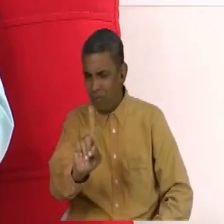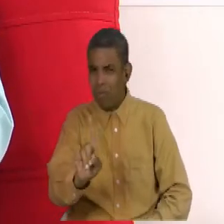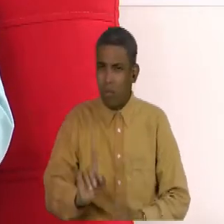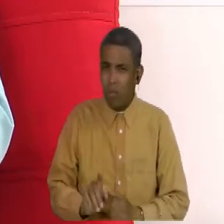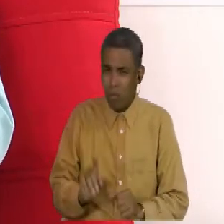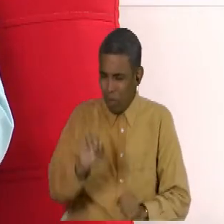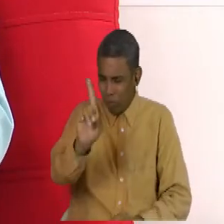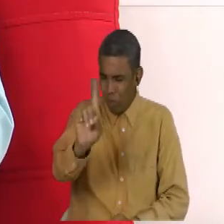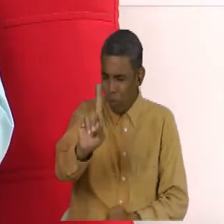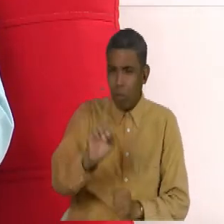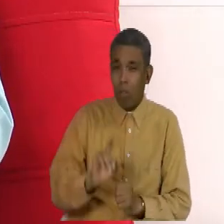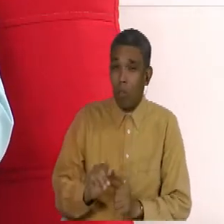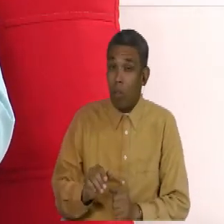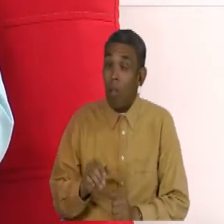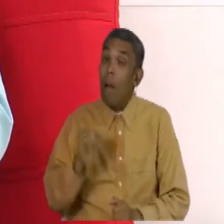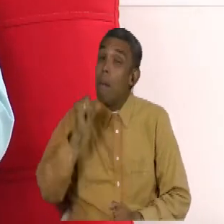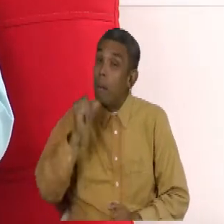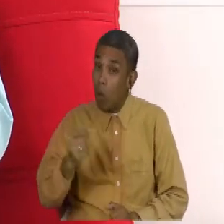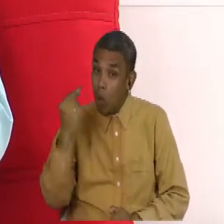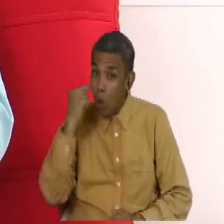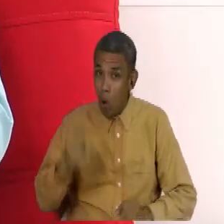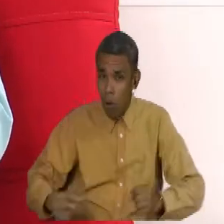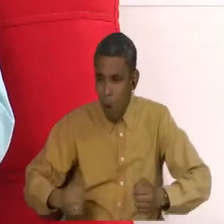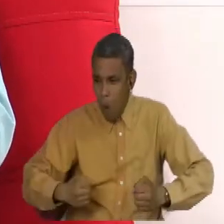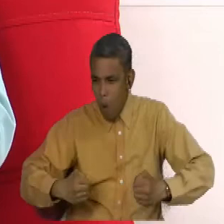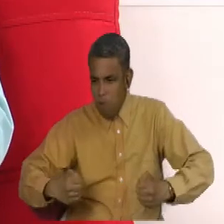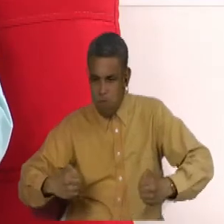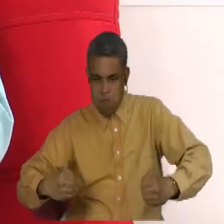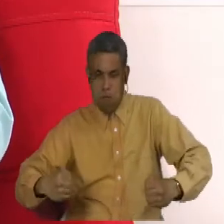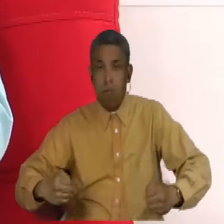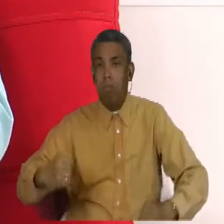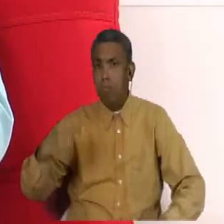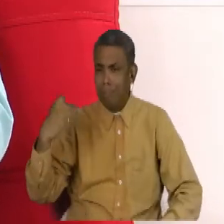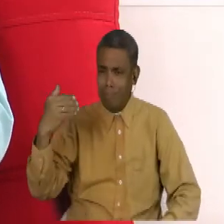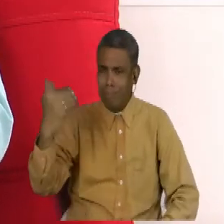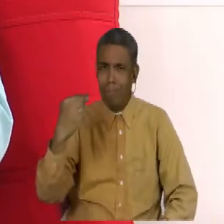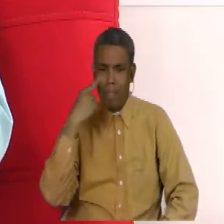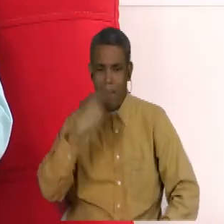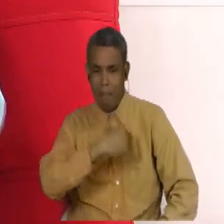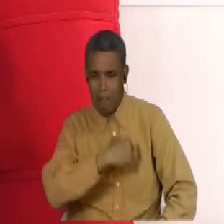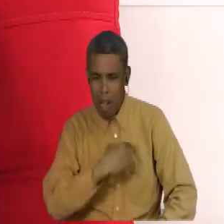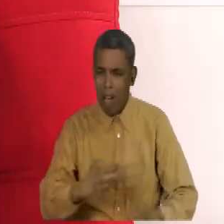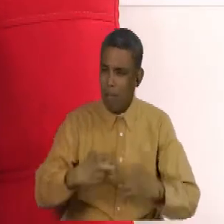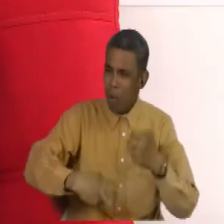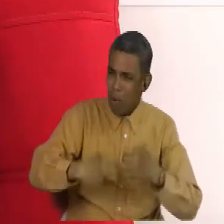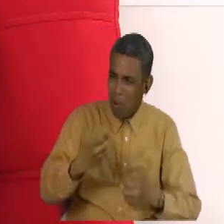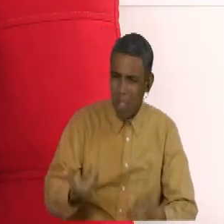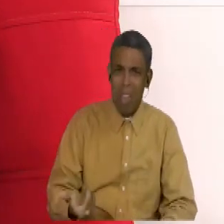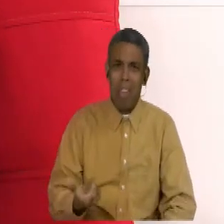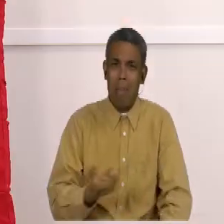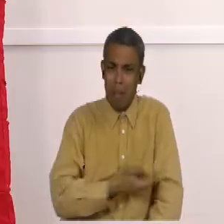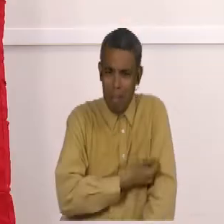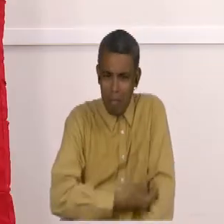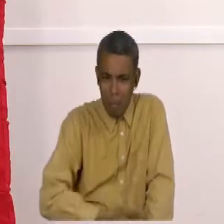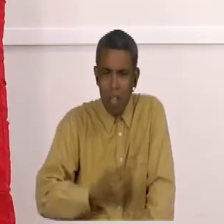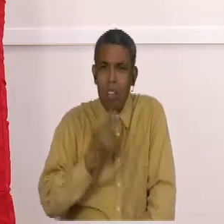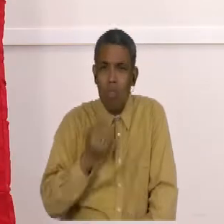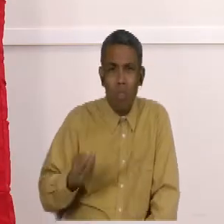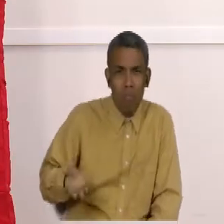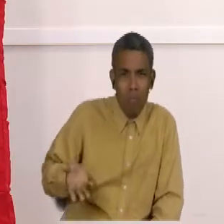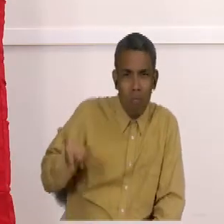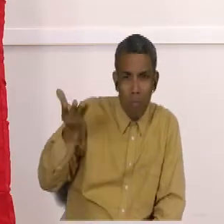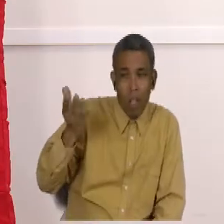matriculándose en una enfermedad que se llama obesidad, sí, y que va a tener todas las consecuencias de las que acabamos de hablar. Sí, señor, qué pesar. ¿Cómo se puede